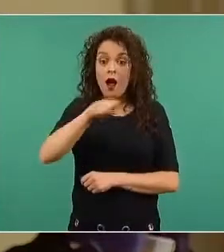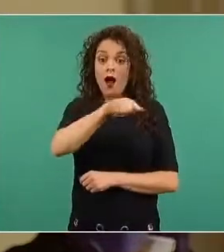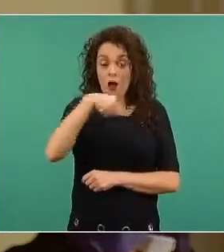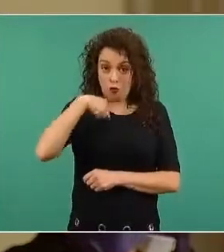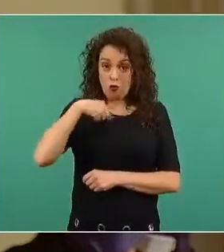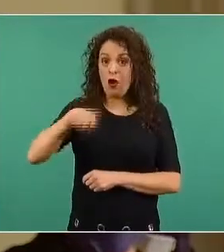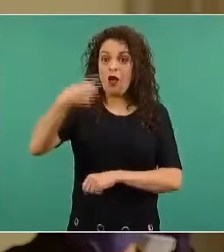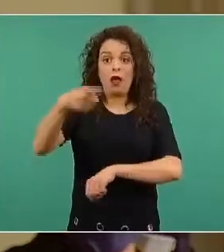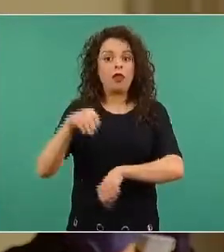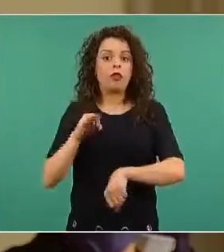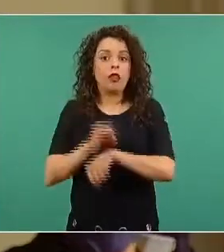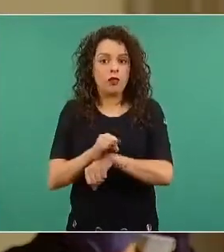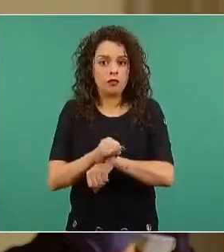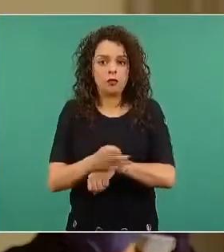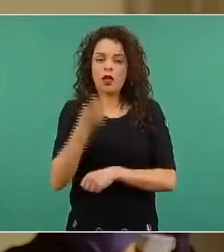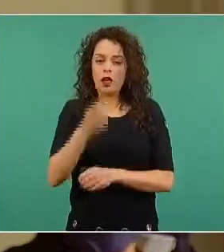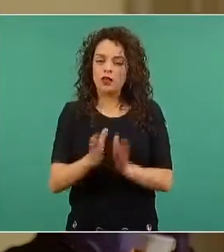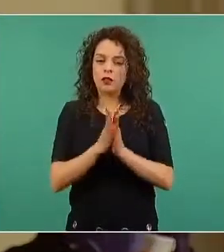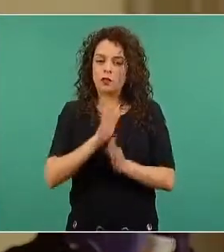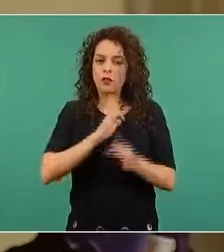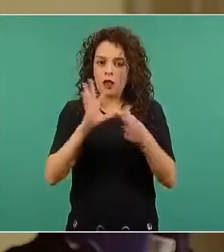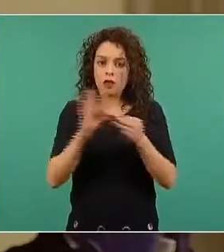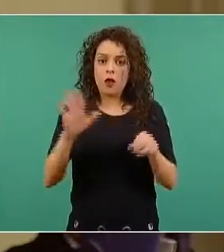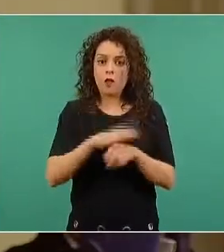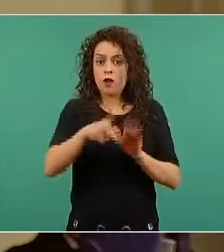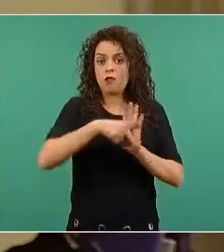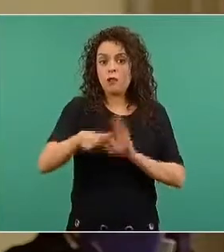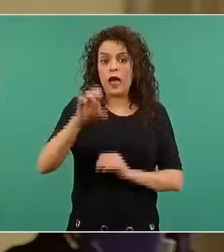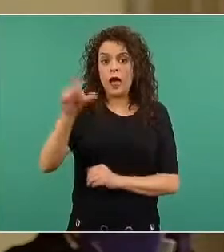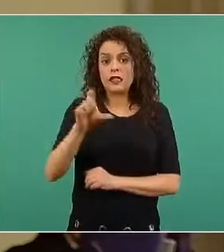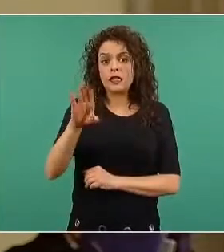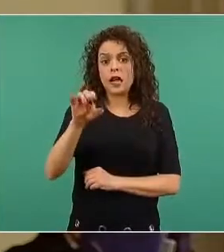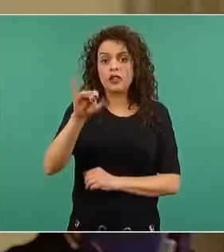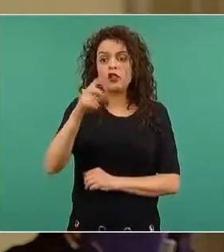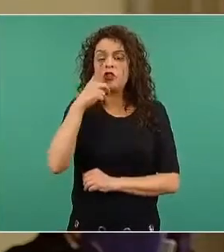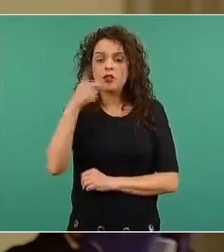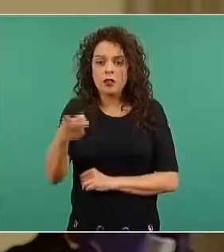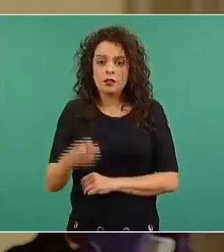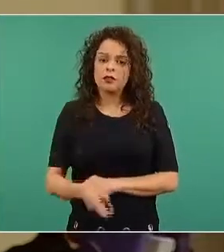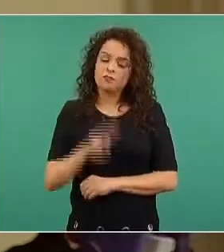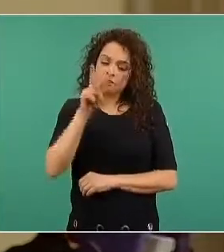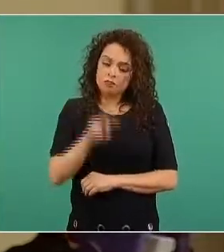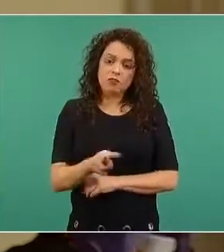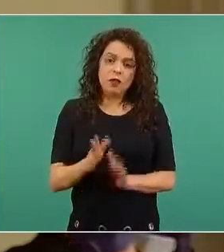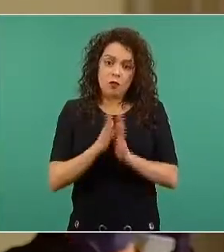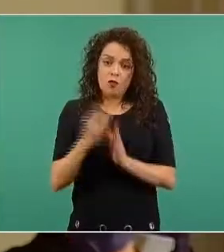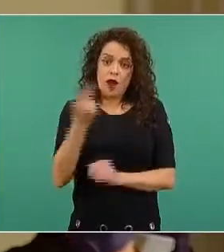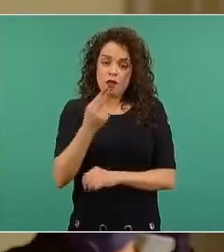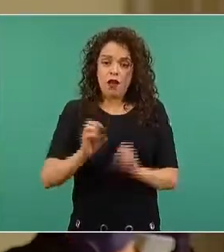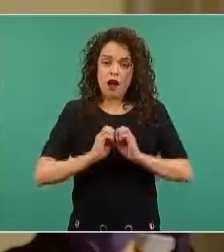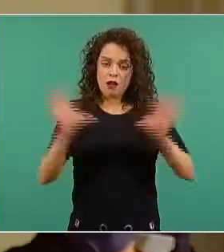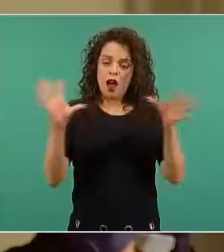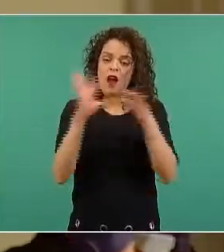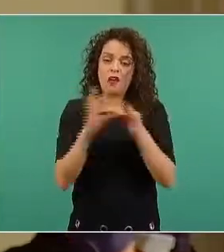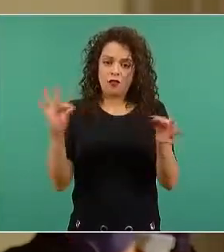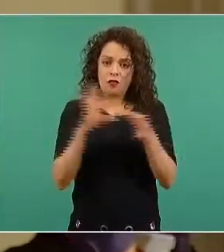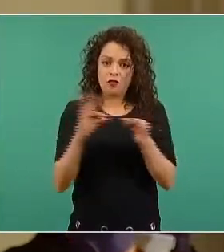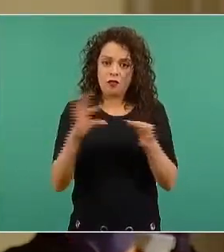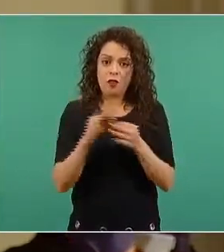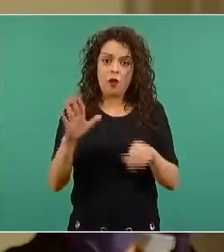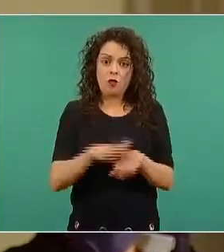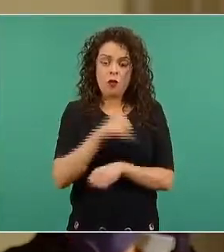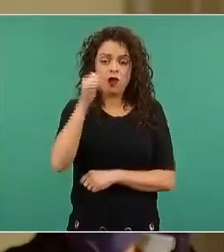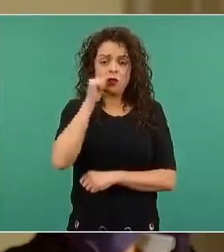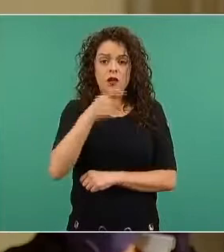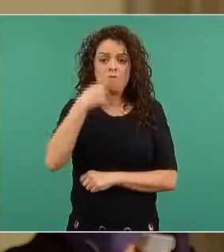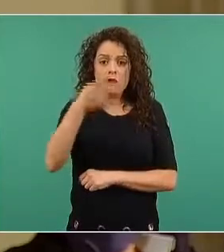nota relacionada con ese tema, y pues la verdad, como dicen por ahí, que se aclare todo, porque pues han venido comentando